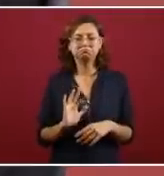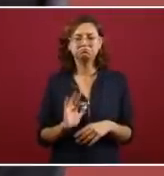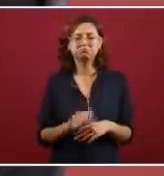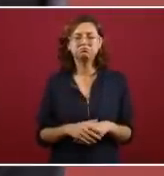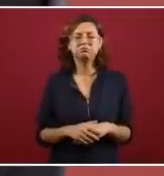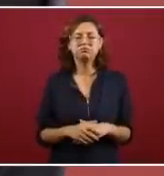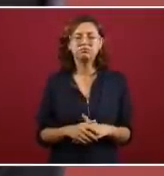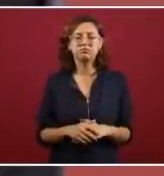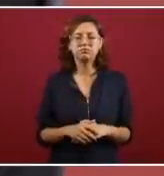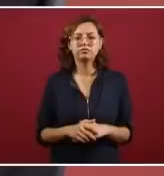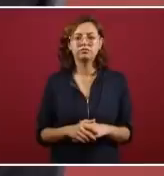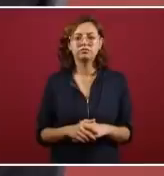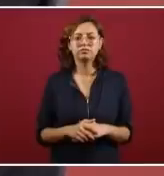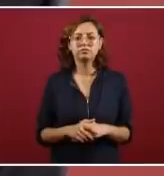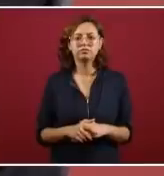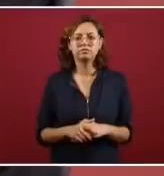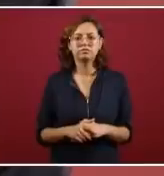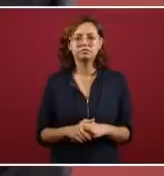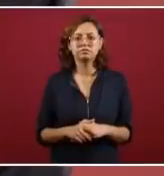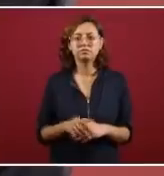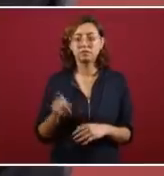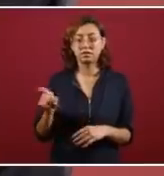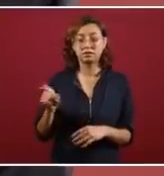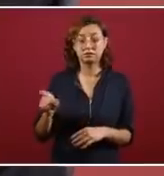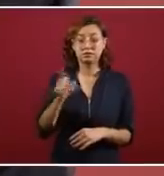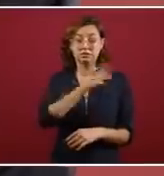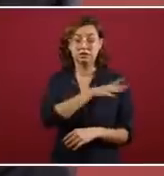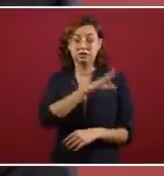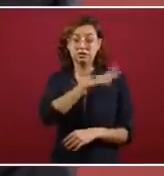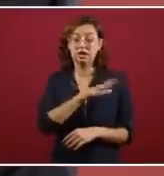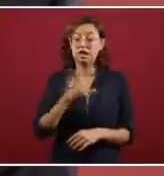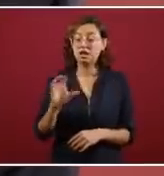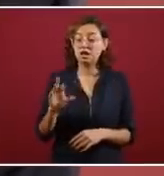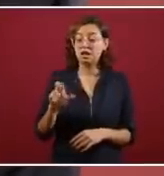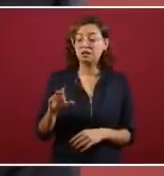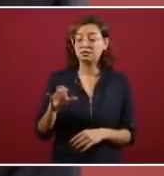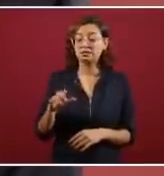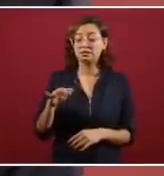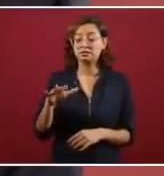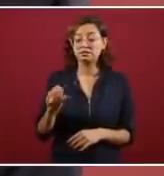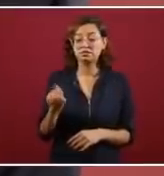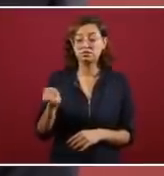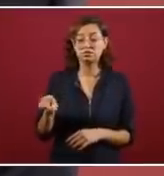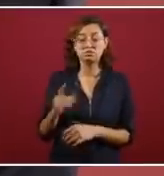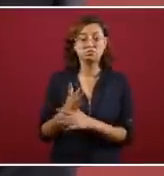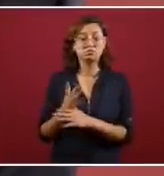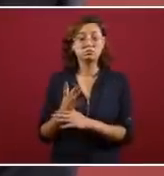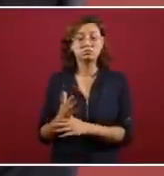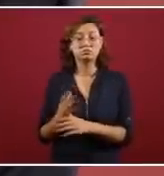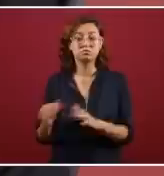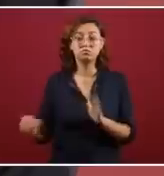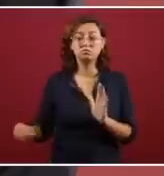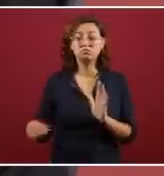Y en el caso de el general Crescencio, me puso